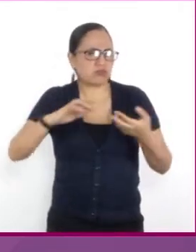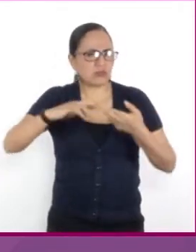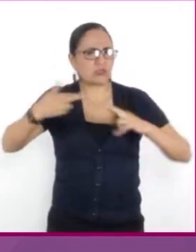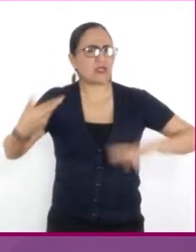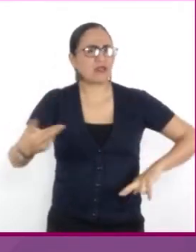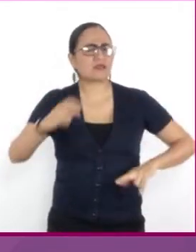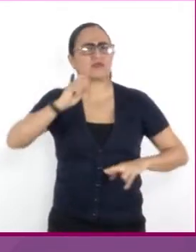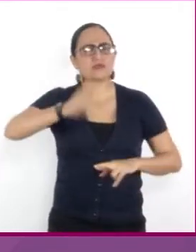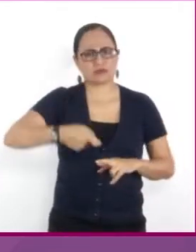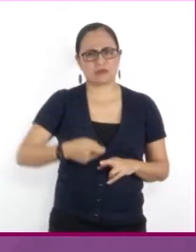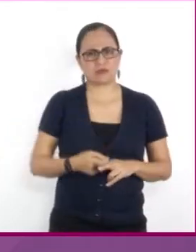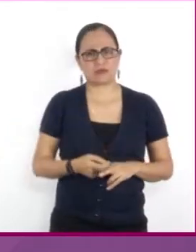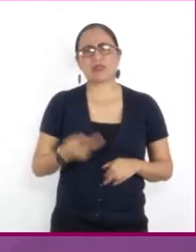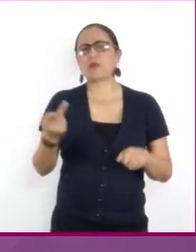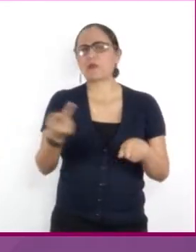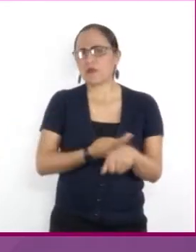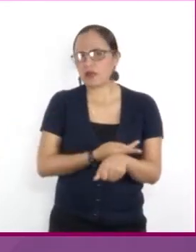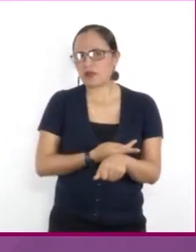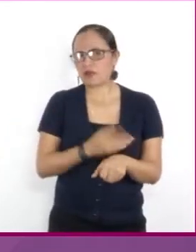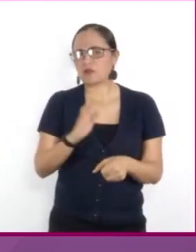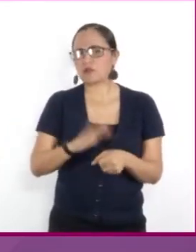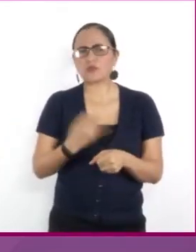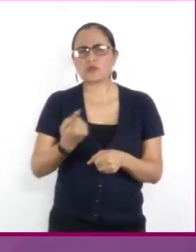¿Por qué ocurre este fenómeno?